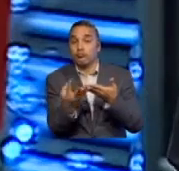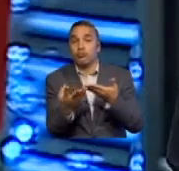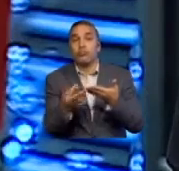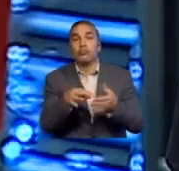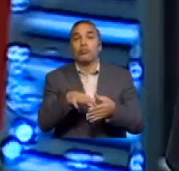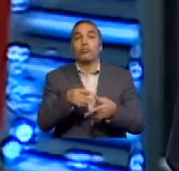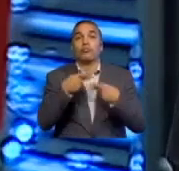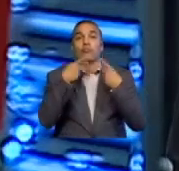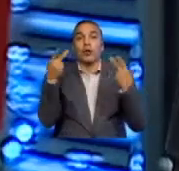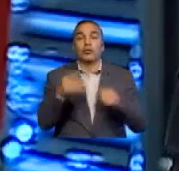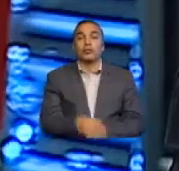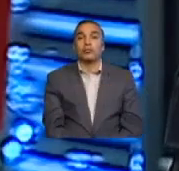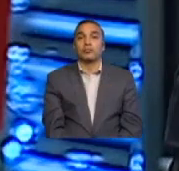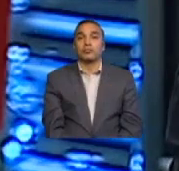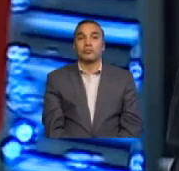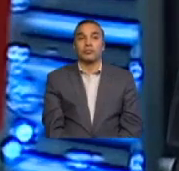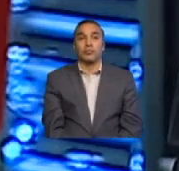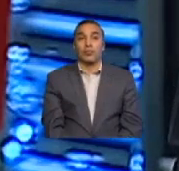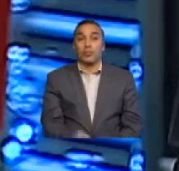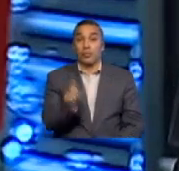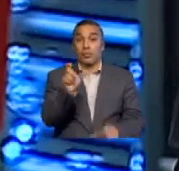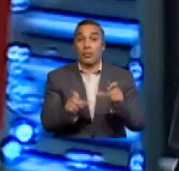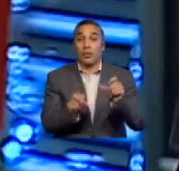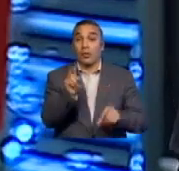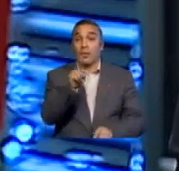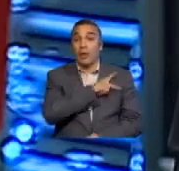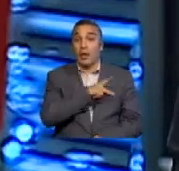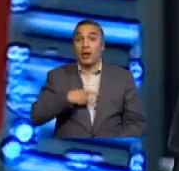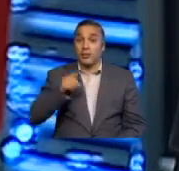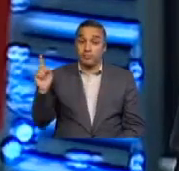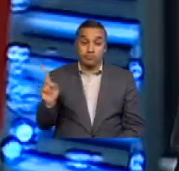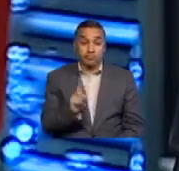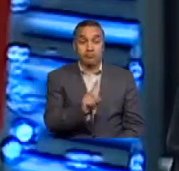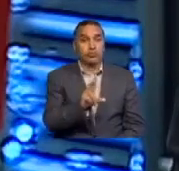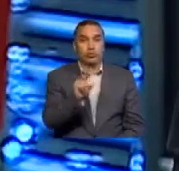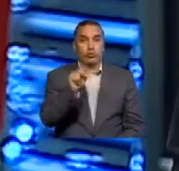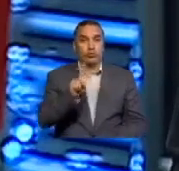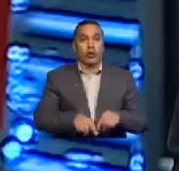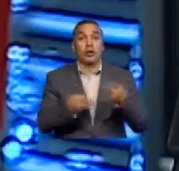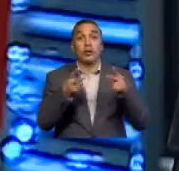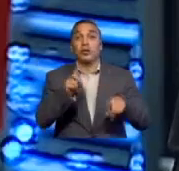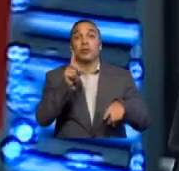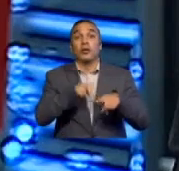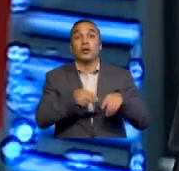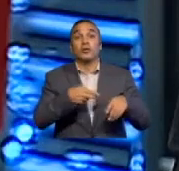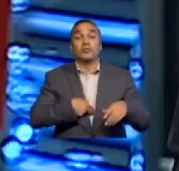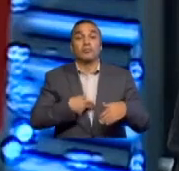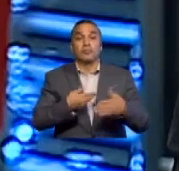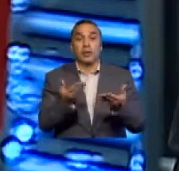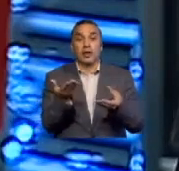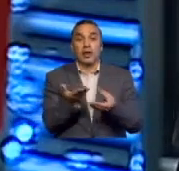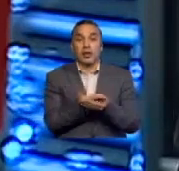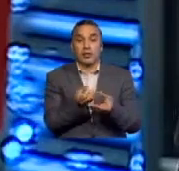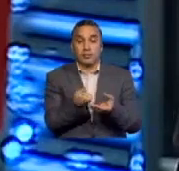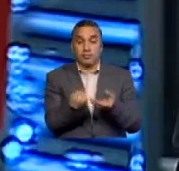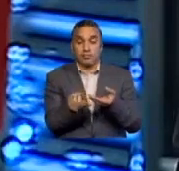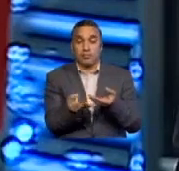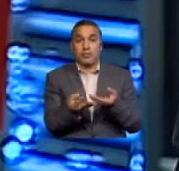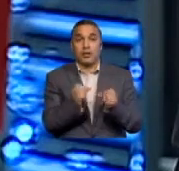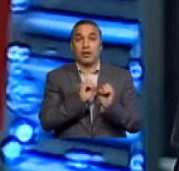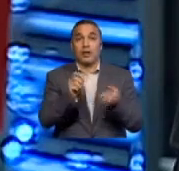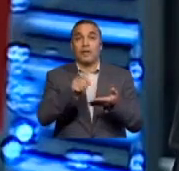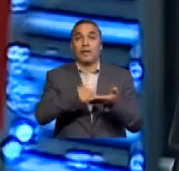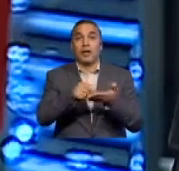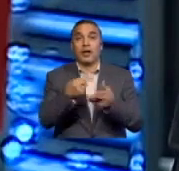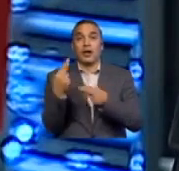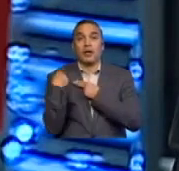comicios, negará el acceso a usuarios particulares y no permitirá el ingreso de actas de escrutinio sin la firma